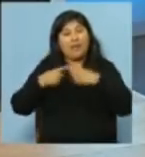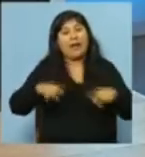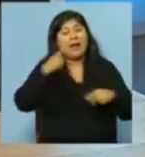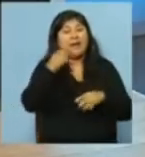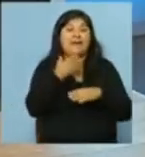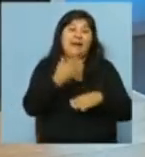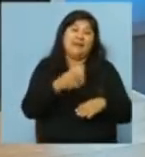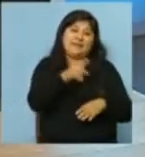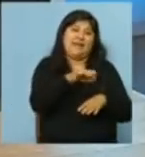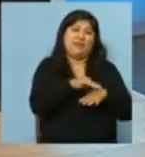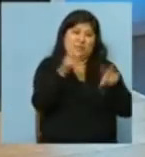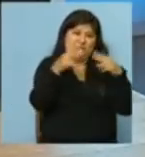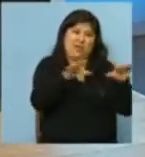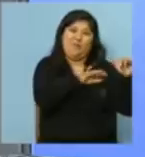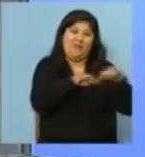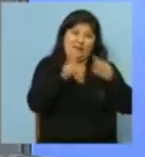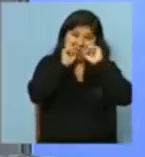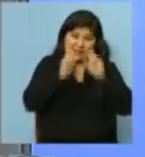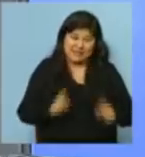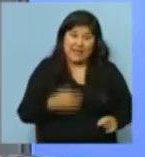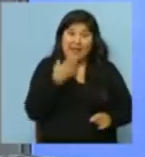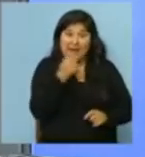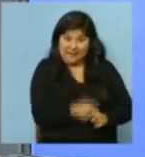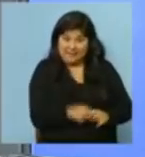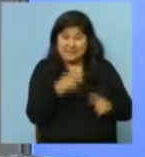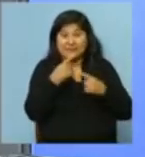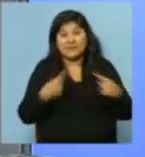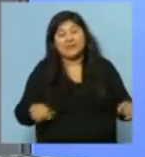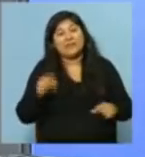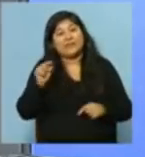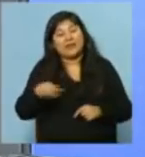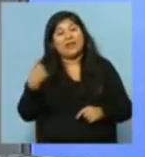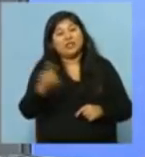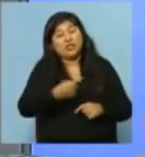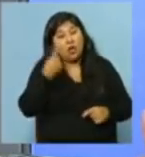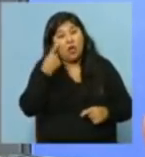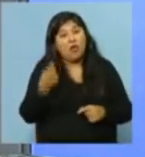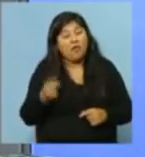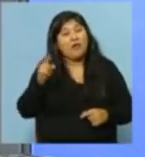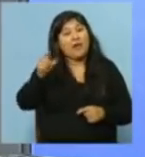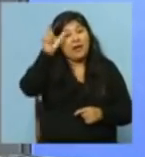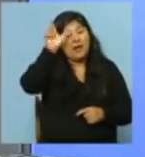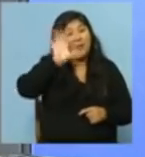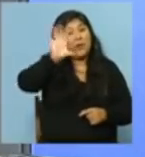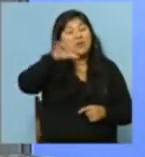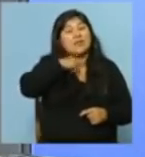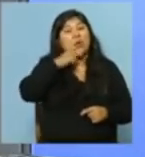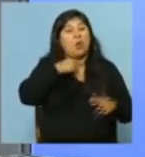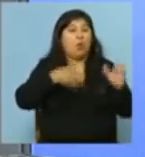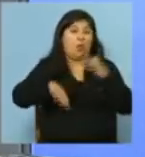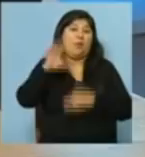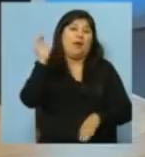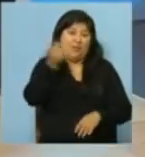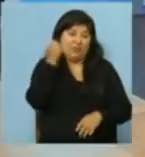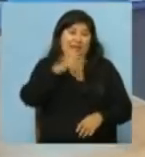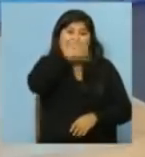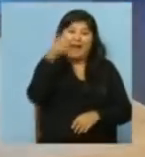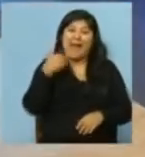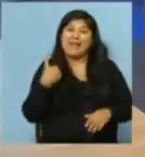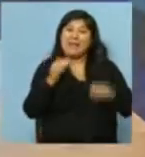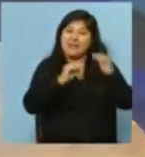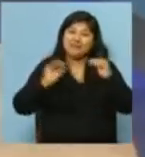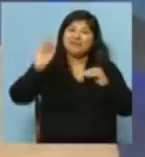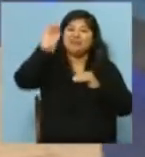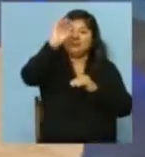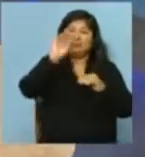realmente muestran que Jujuy es uno de los focos turísticos importantes que tiene nuestro país y que lamentablemente este estaba